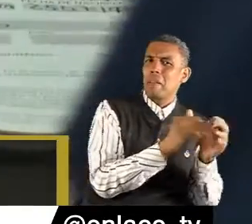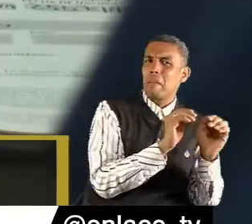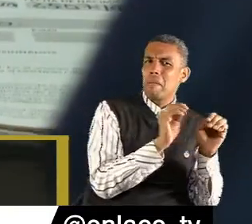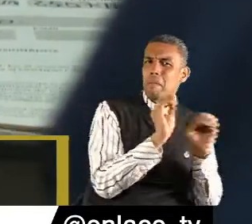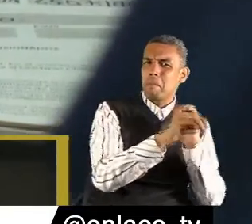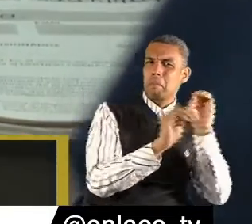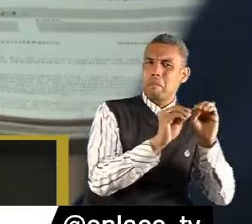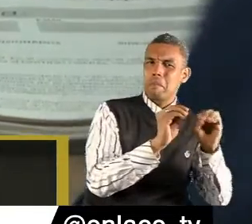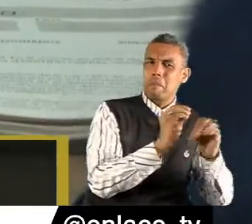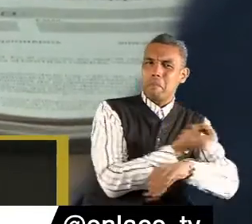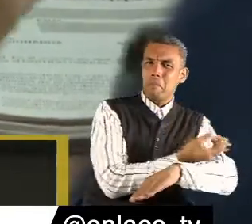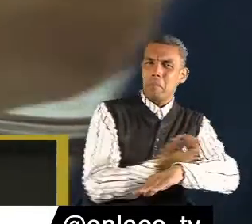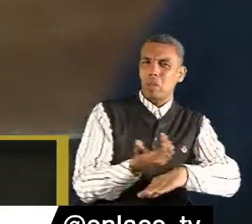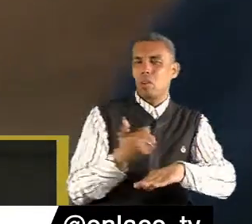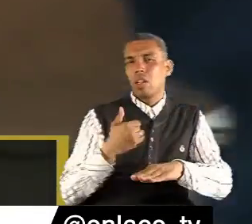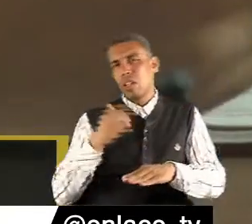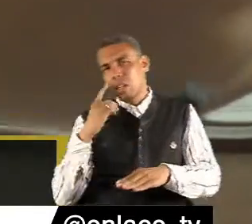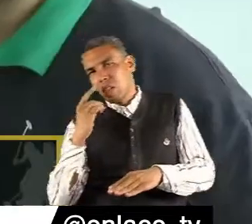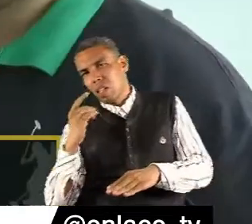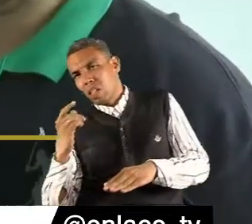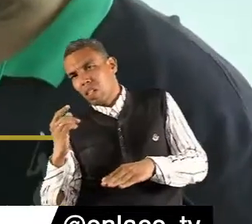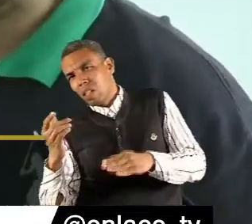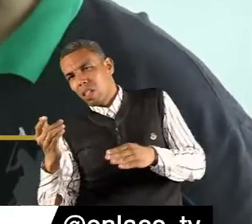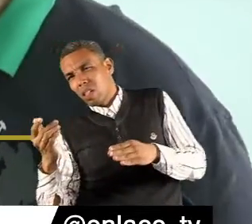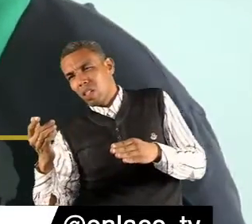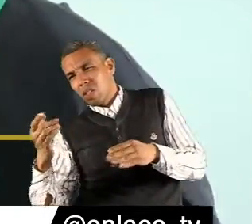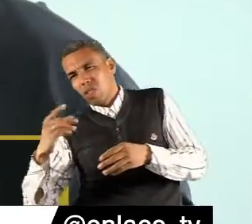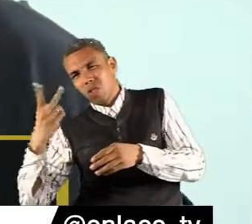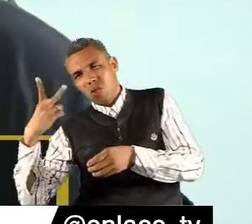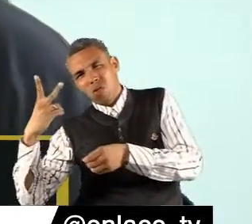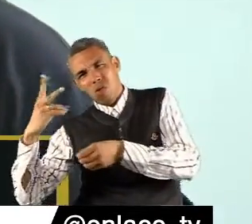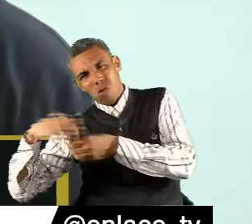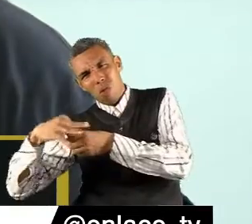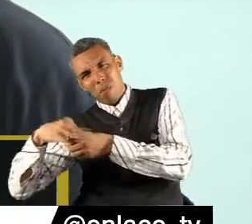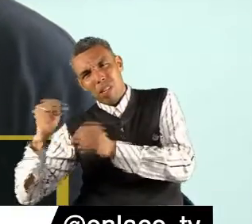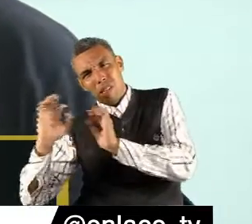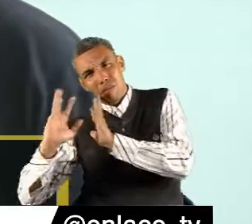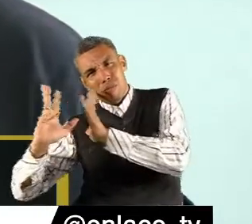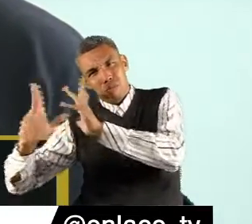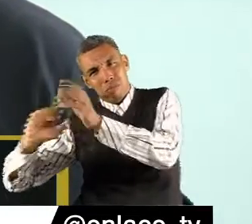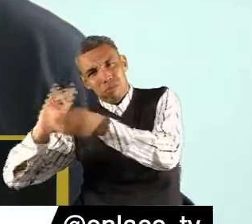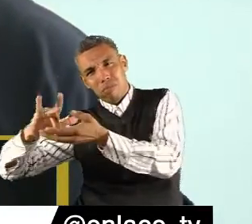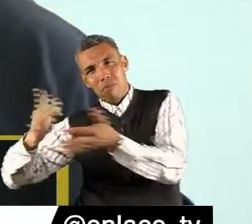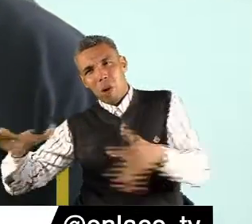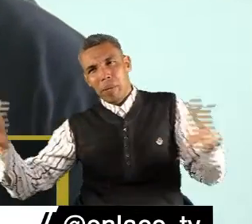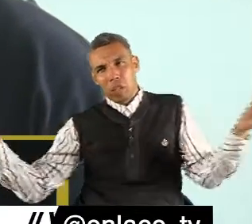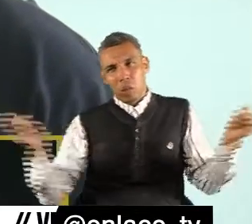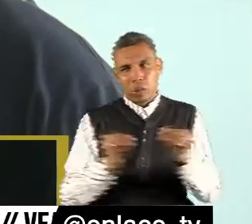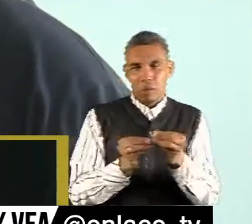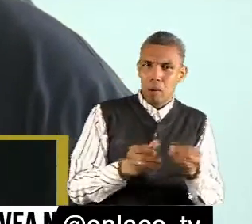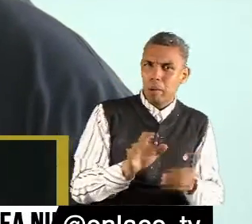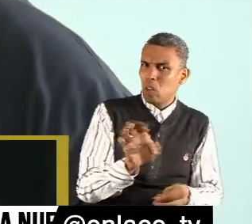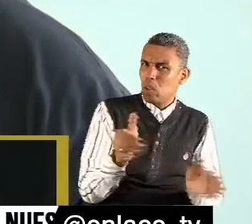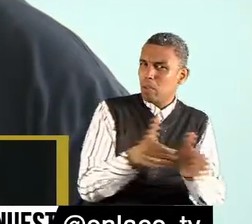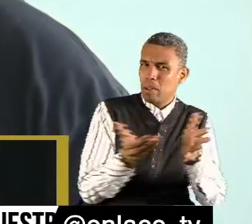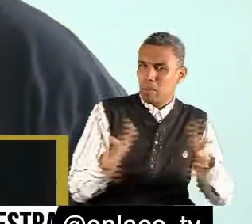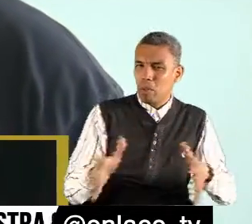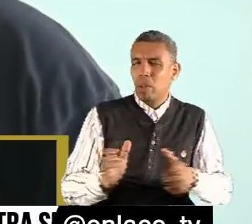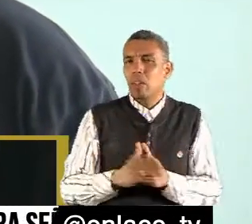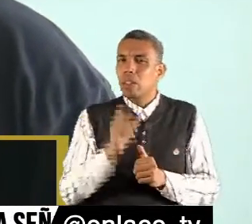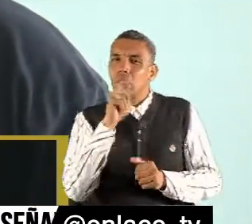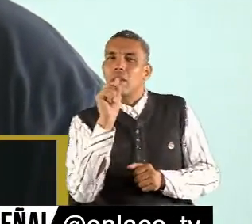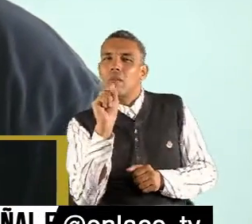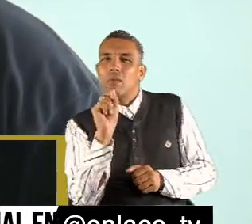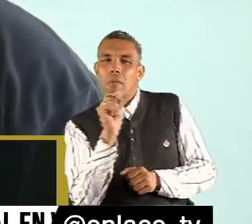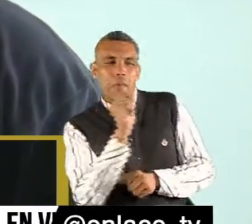hablando de 9.000 voticos. A nivel departamental se obtuvo una participación importante. ¿Quiénes quedan figurando allí en ese directorio